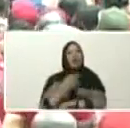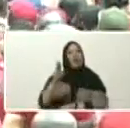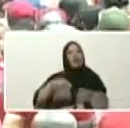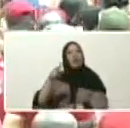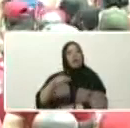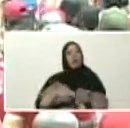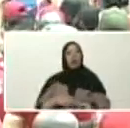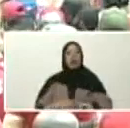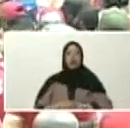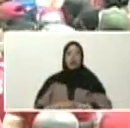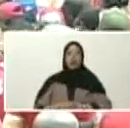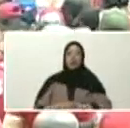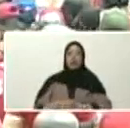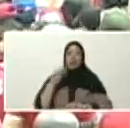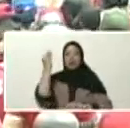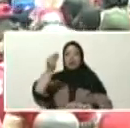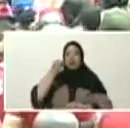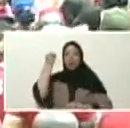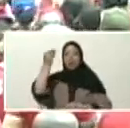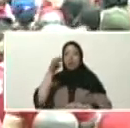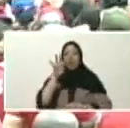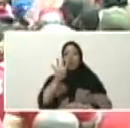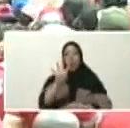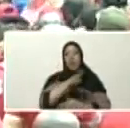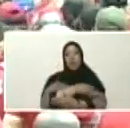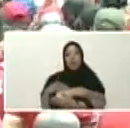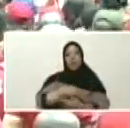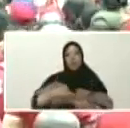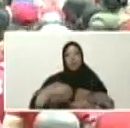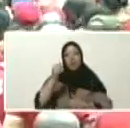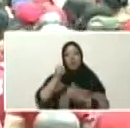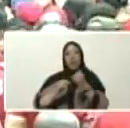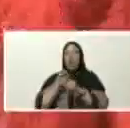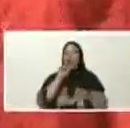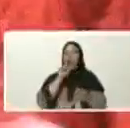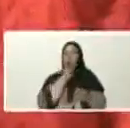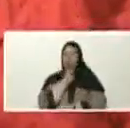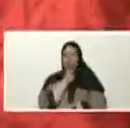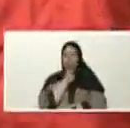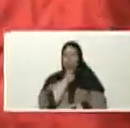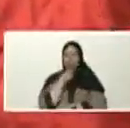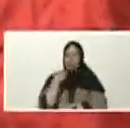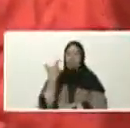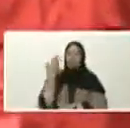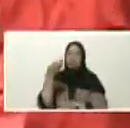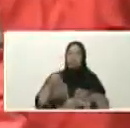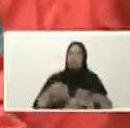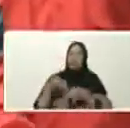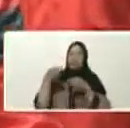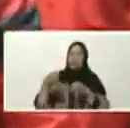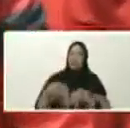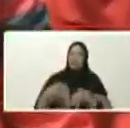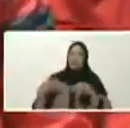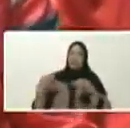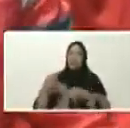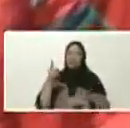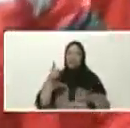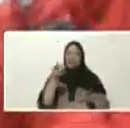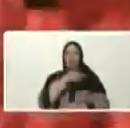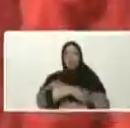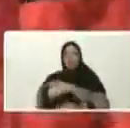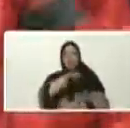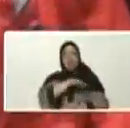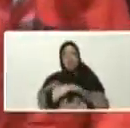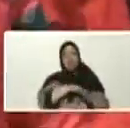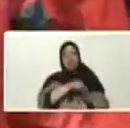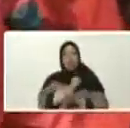país. Hemos pensionado más de 4 millones de adultos y adultas mayores sin que ni siquiera hayan cotizado la seguridad social por